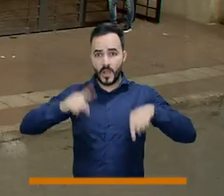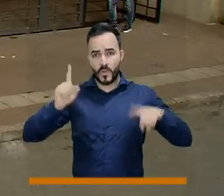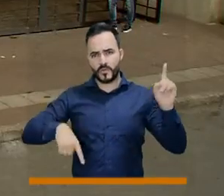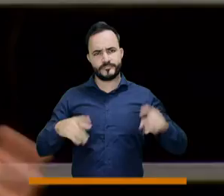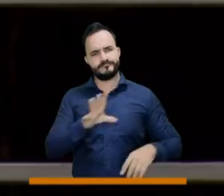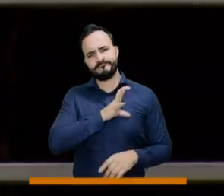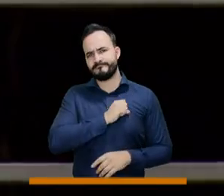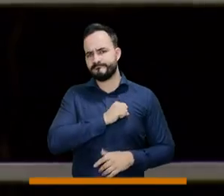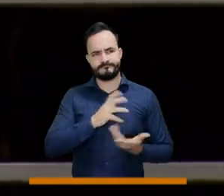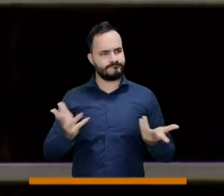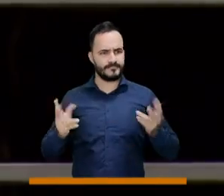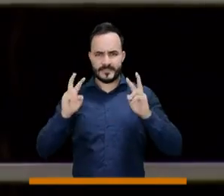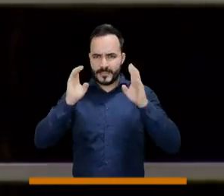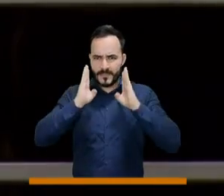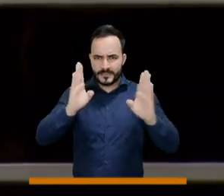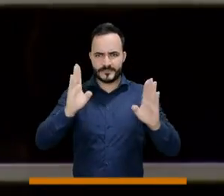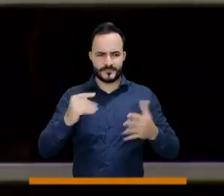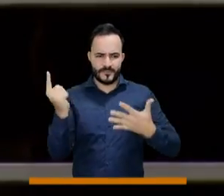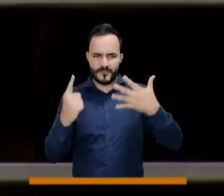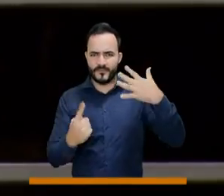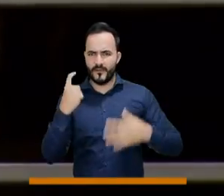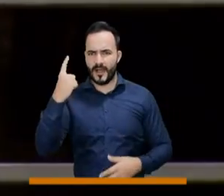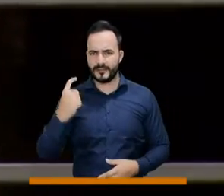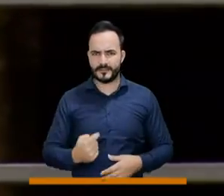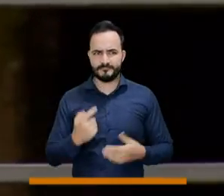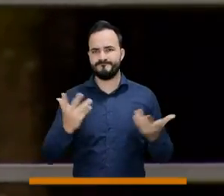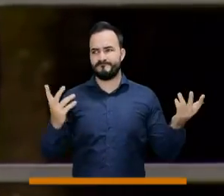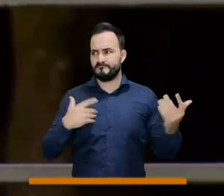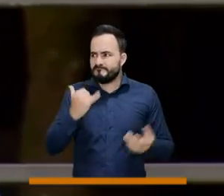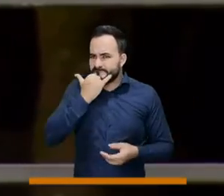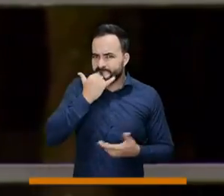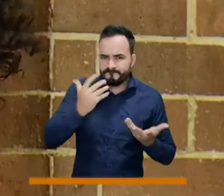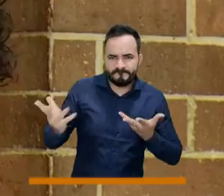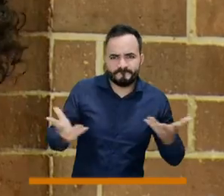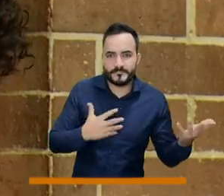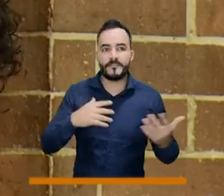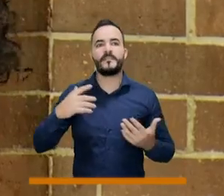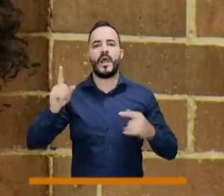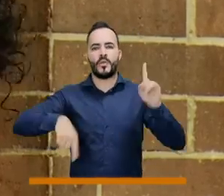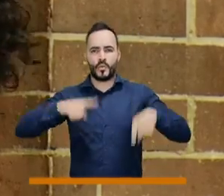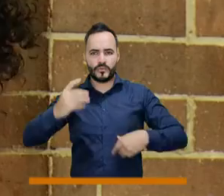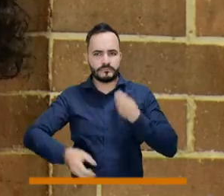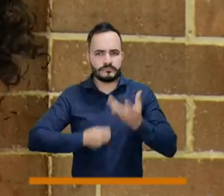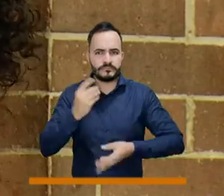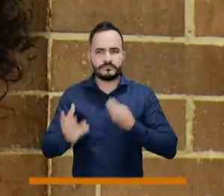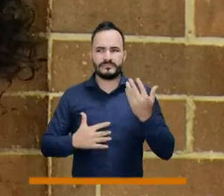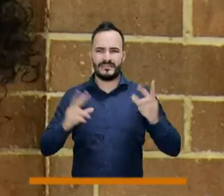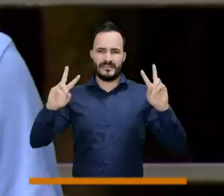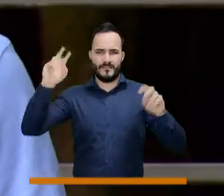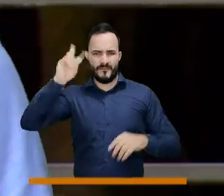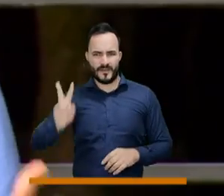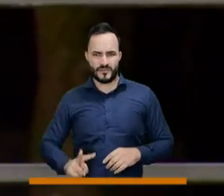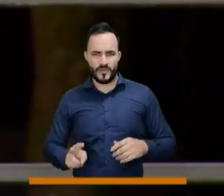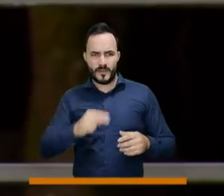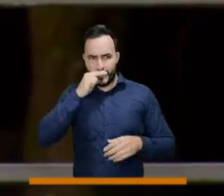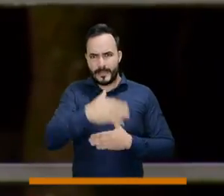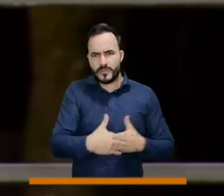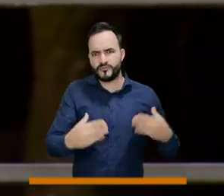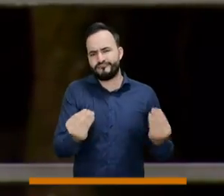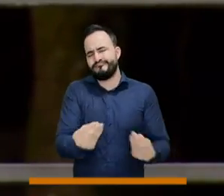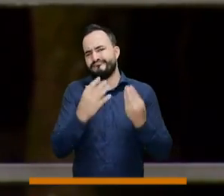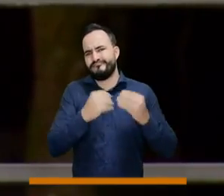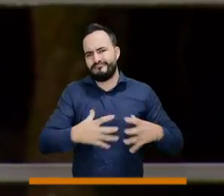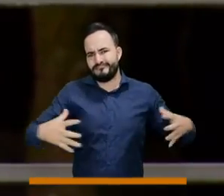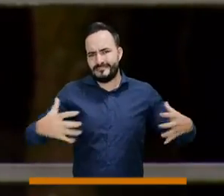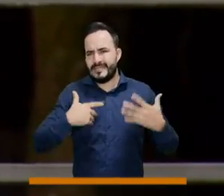Hay muchos niños que están fuera de la atención integral en este momento todavía. ¿Cómo vamos a hacer para integrarlos acá? ¿Qué ha pasado? Aquí están llegando todos los días el drama de los